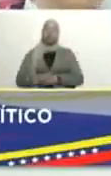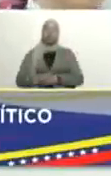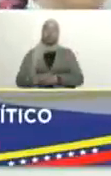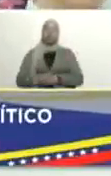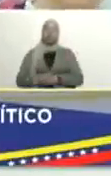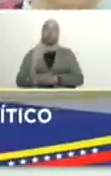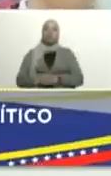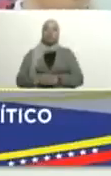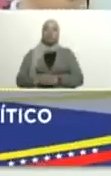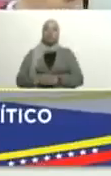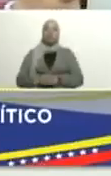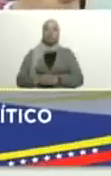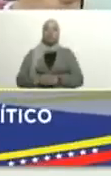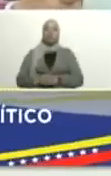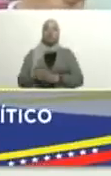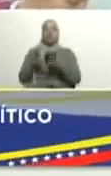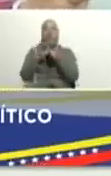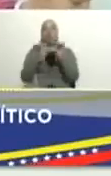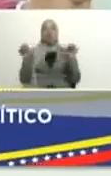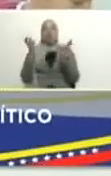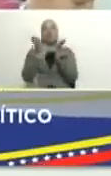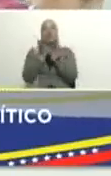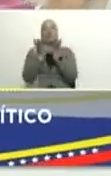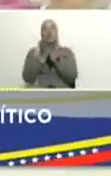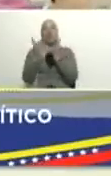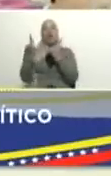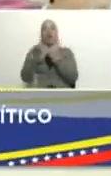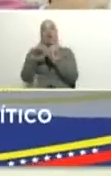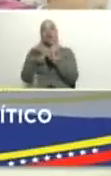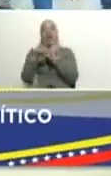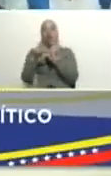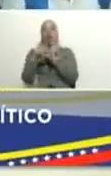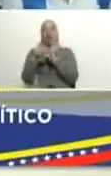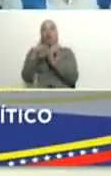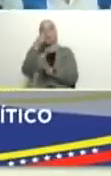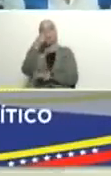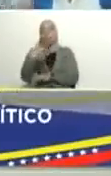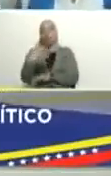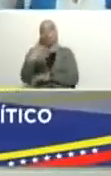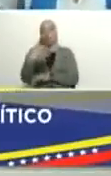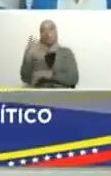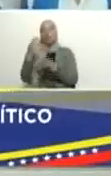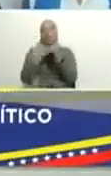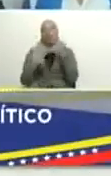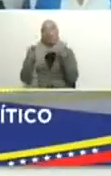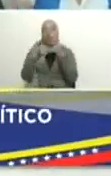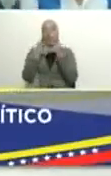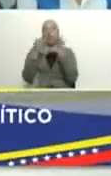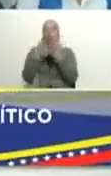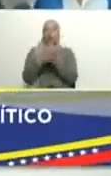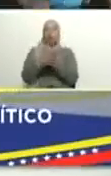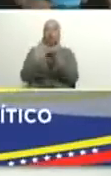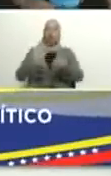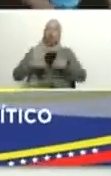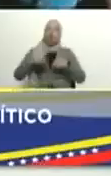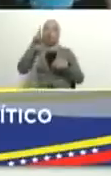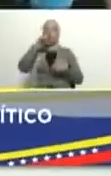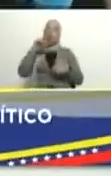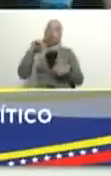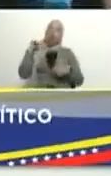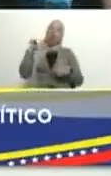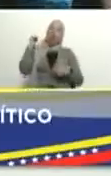pusieron los establecimientos educativos, las escuelas y liceos, bueno, a un nivel hace mucho tiempo que no